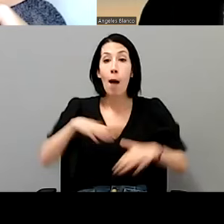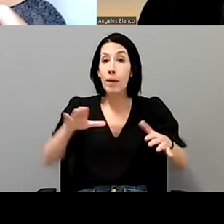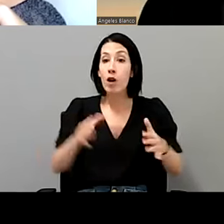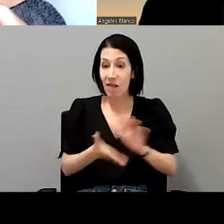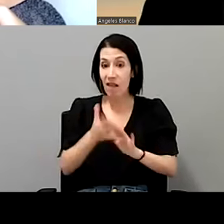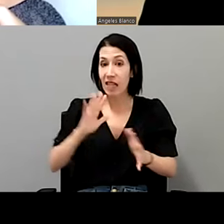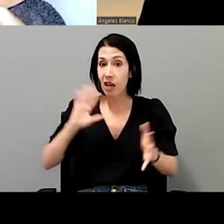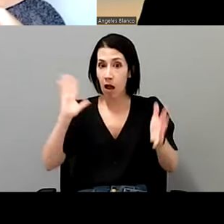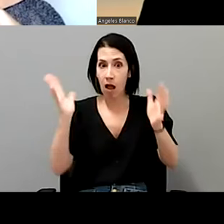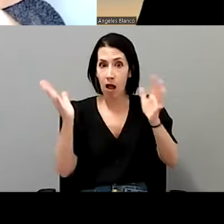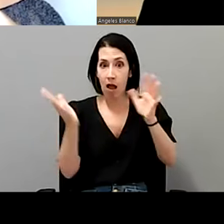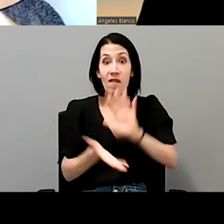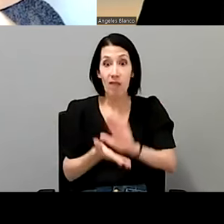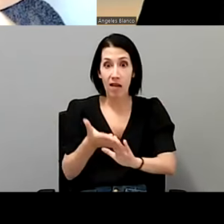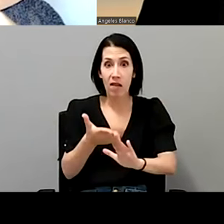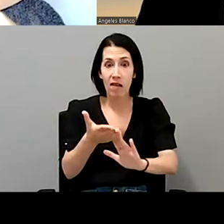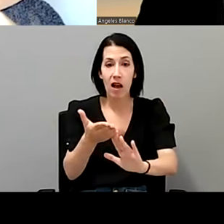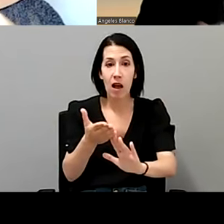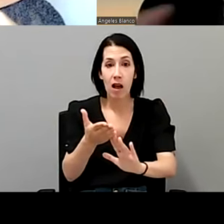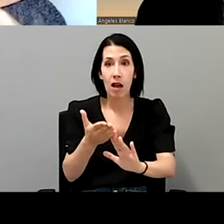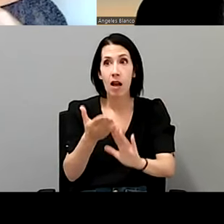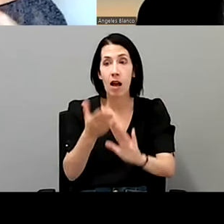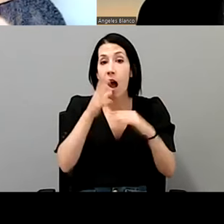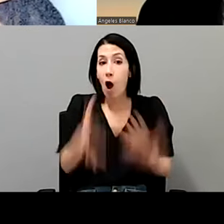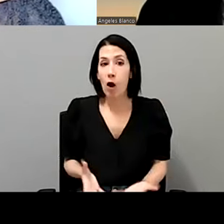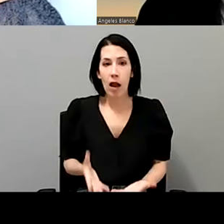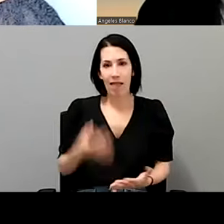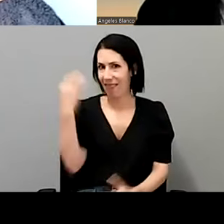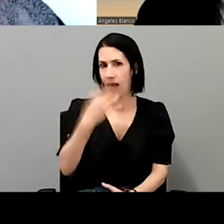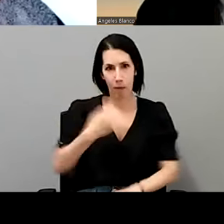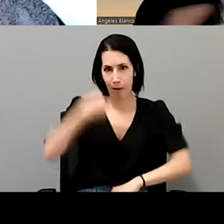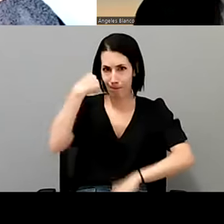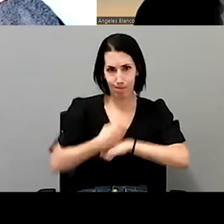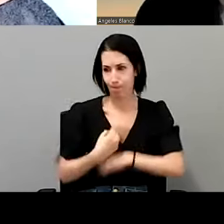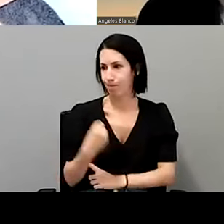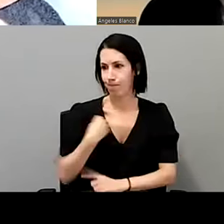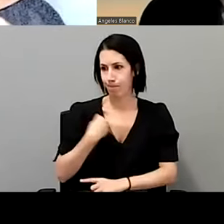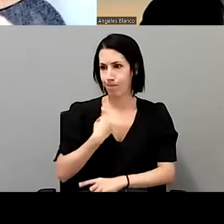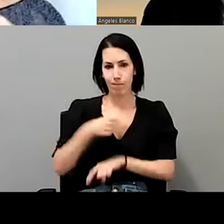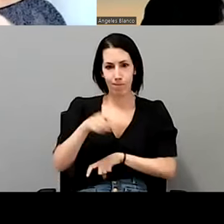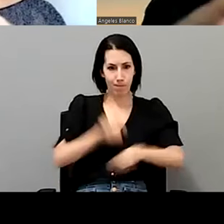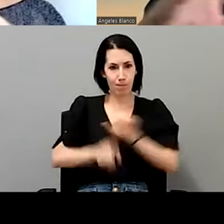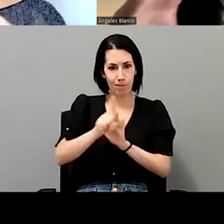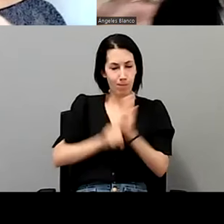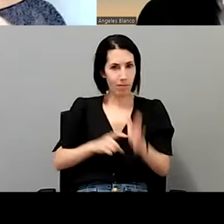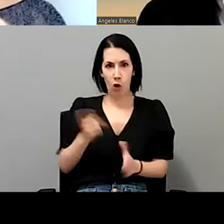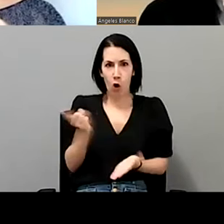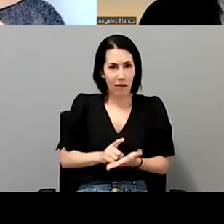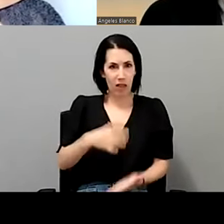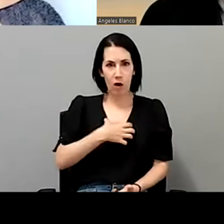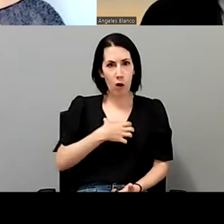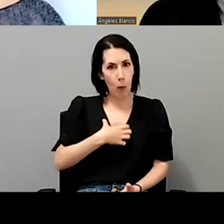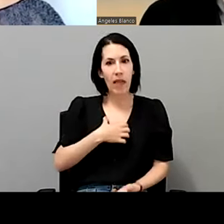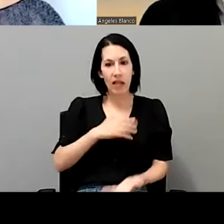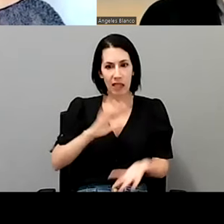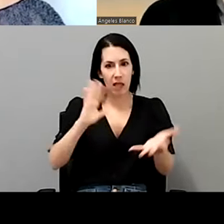transformación se está dando y es que ya es un mandato, o sea, ya no hay marcha atrás en todo esto. La transformación se está dando y se tiene